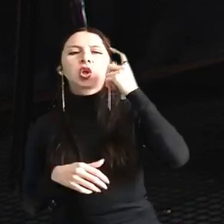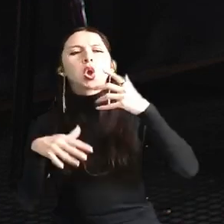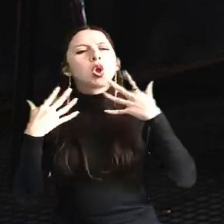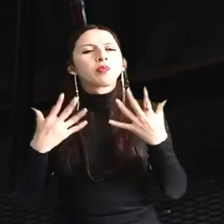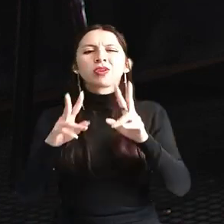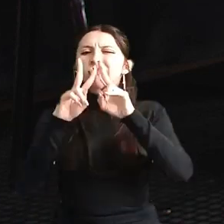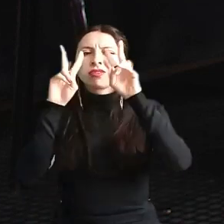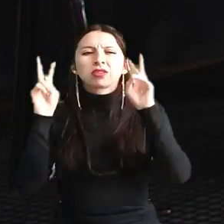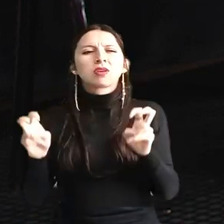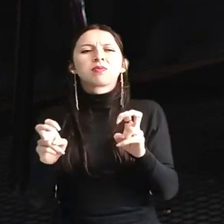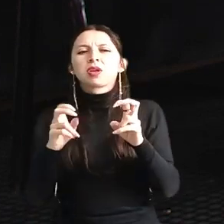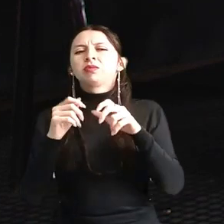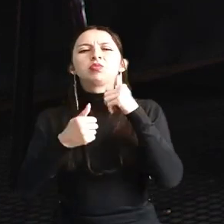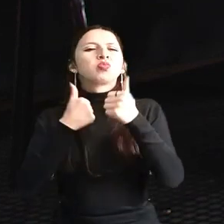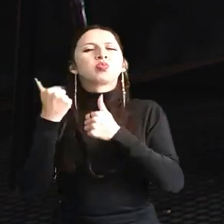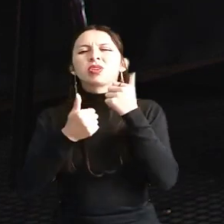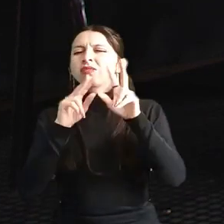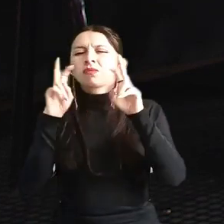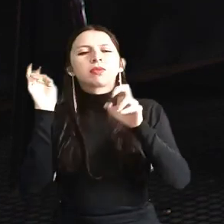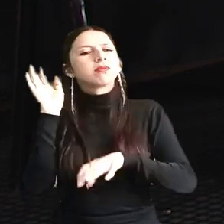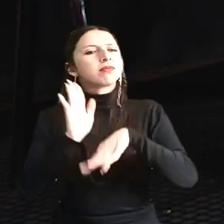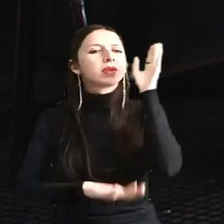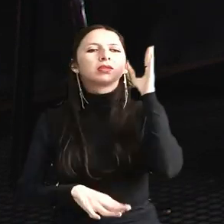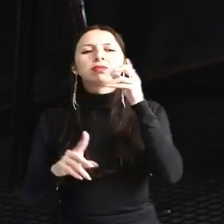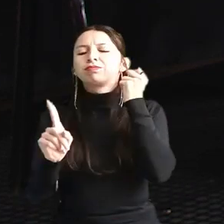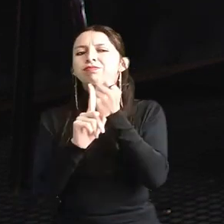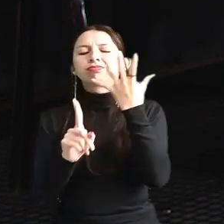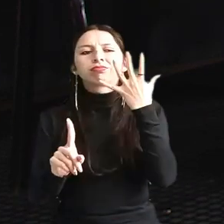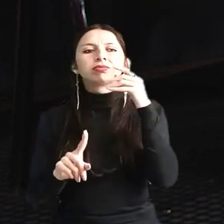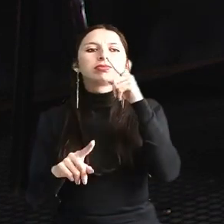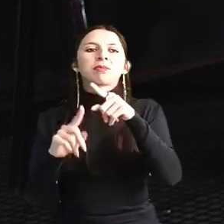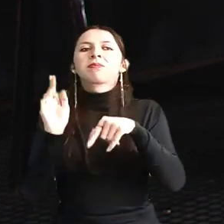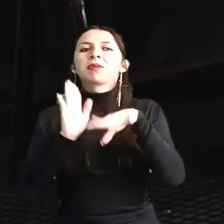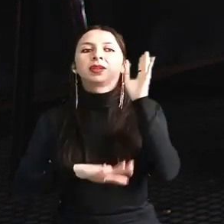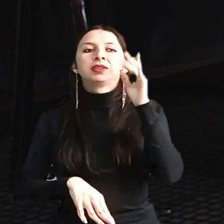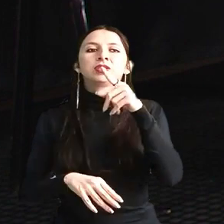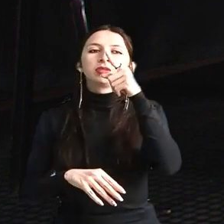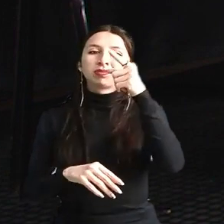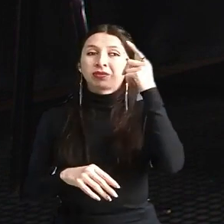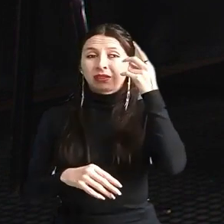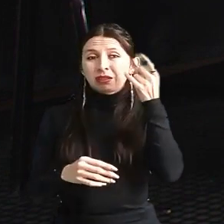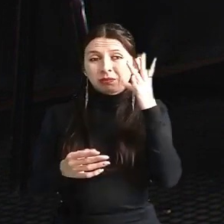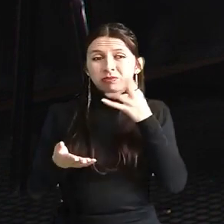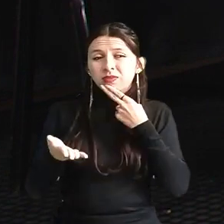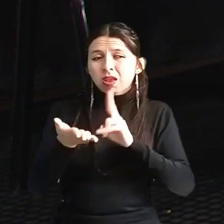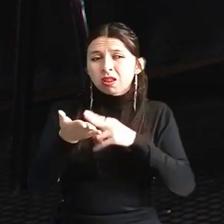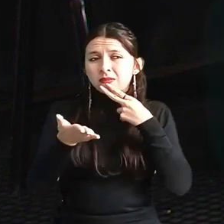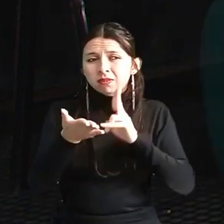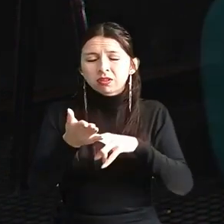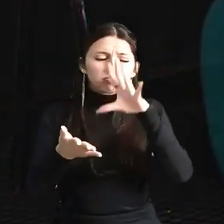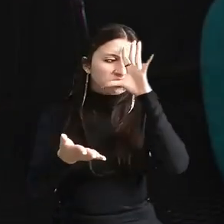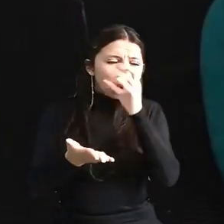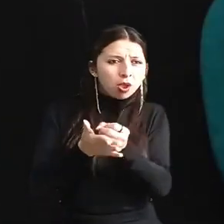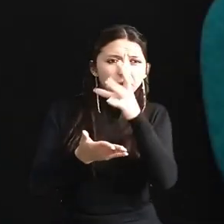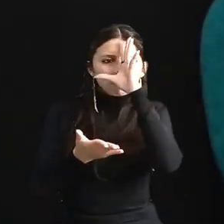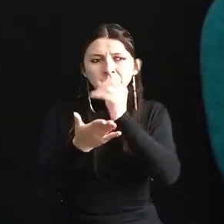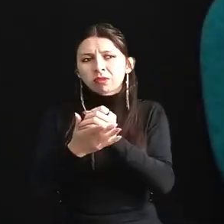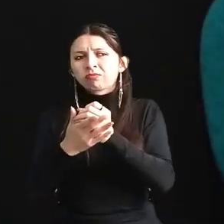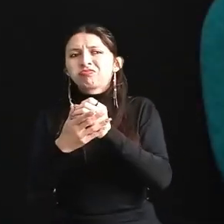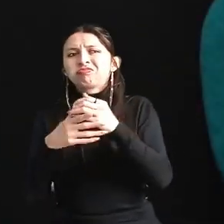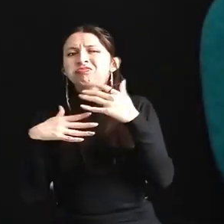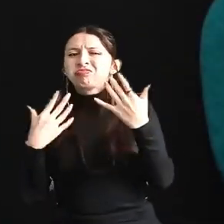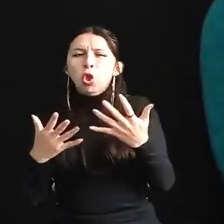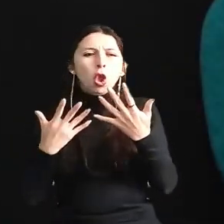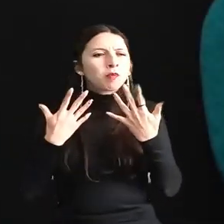a su consideración sería tema que ha causado mayor impacto o del que han recibido mayores comentarios y que ustedes asuman que de verdad